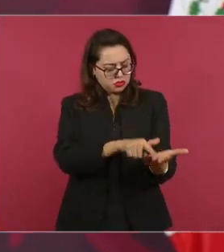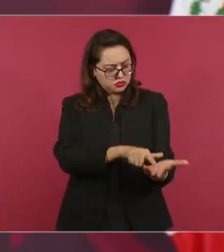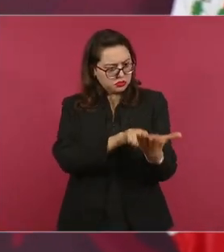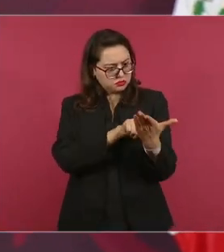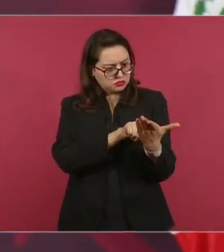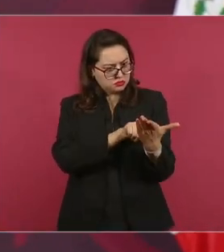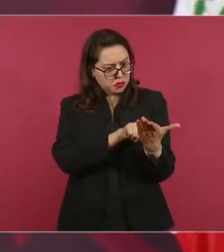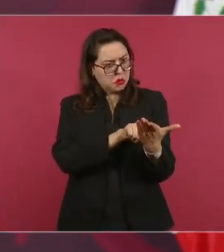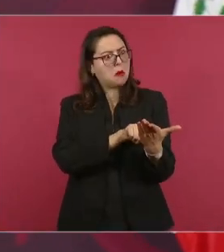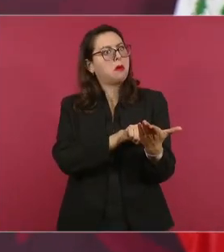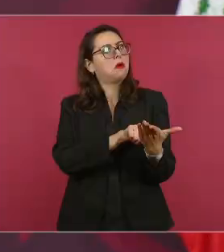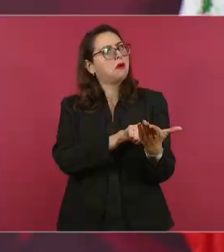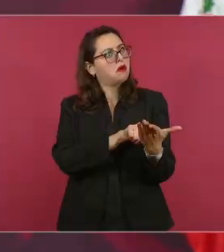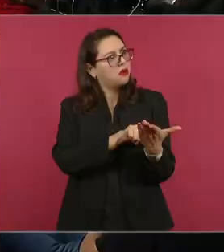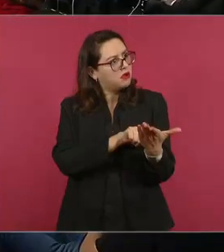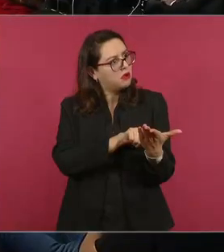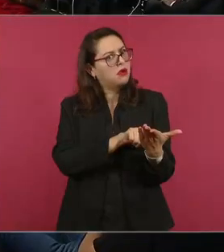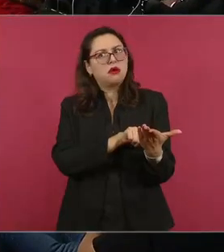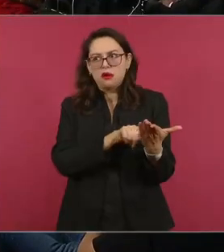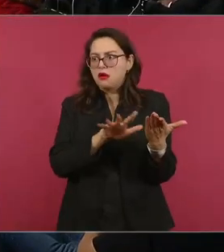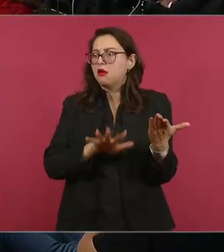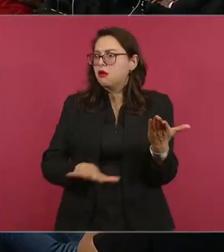señor.